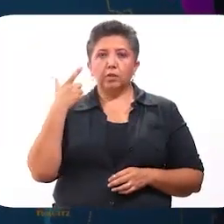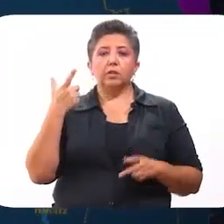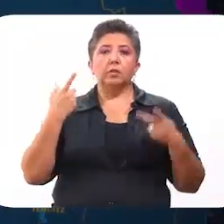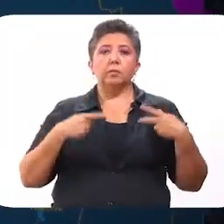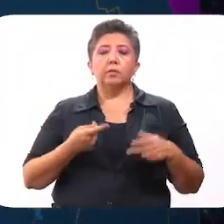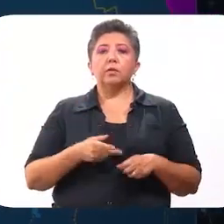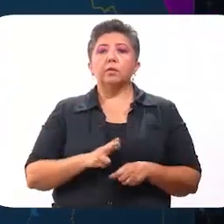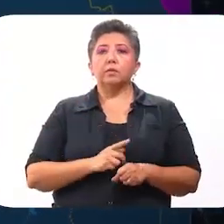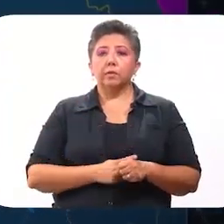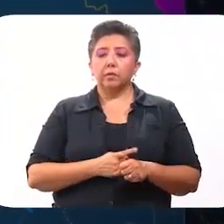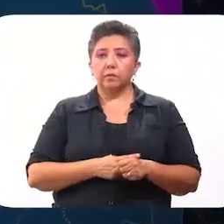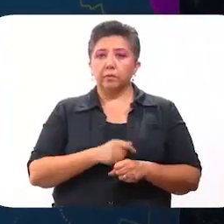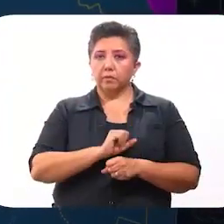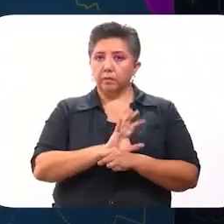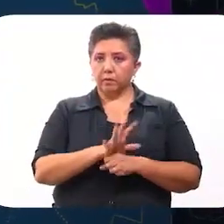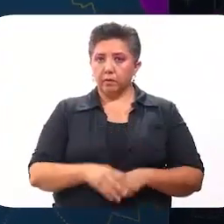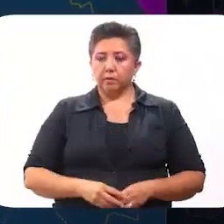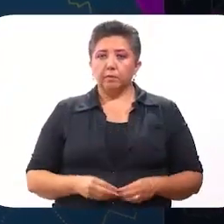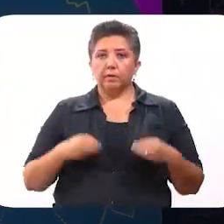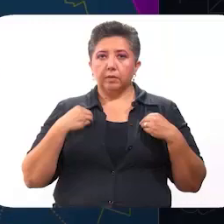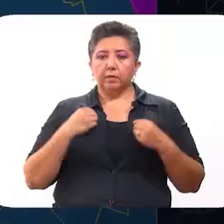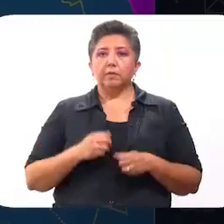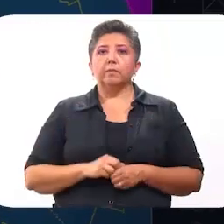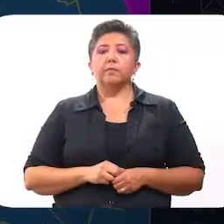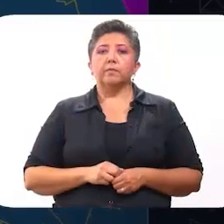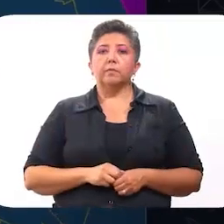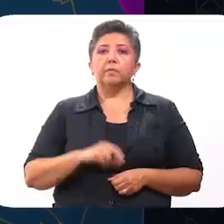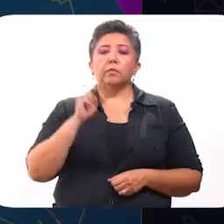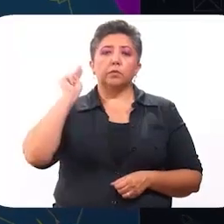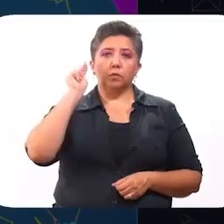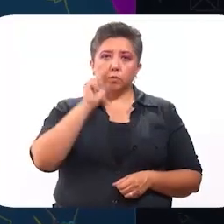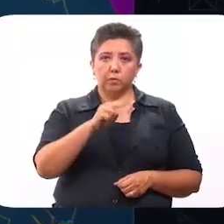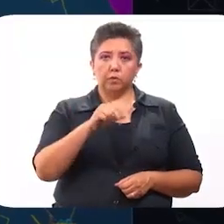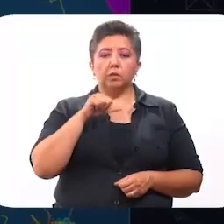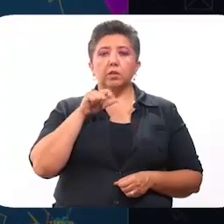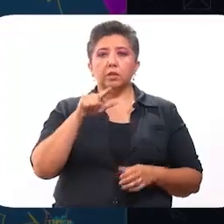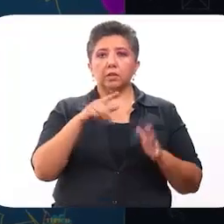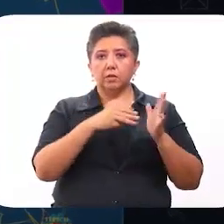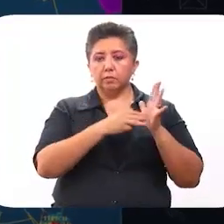68.537 personas contagiadas de coronavirus, que viven en la zona norte